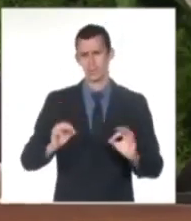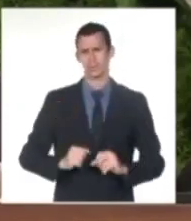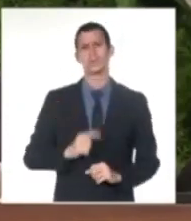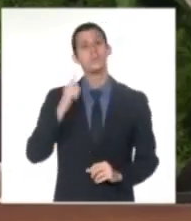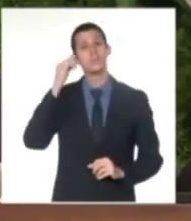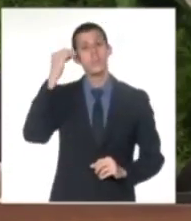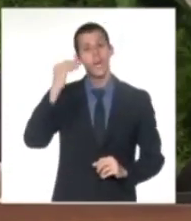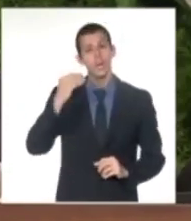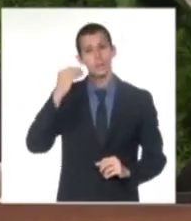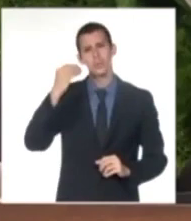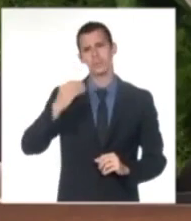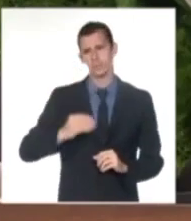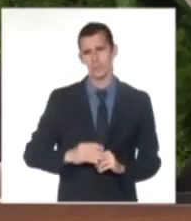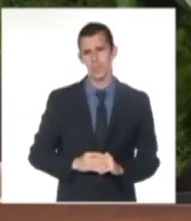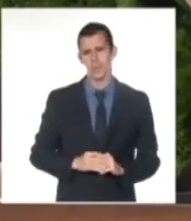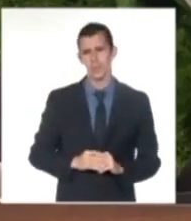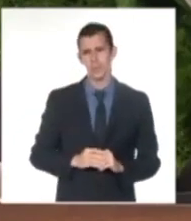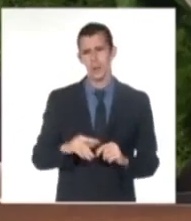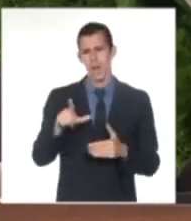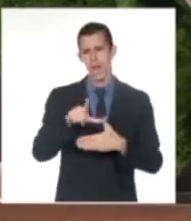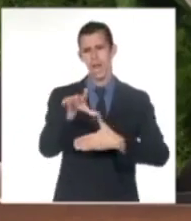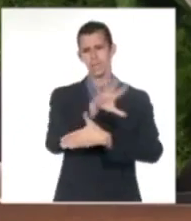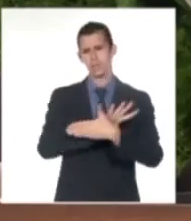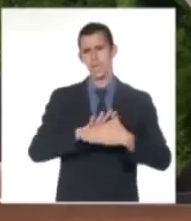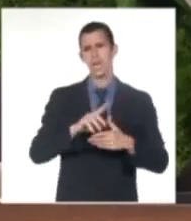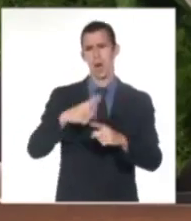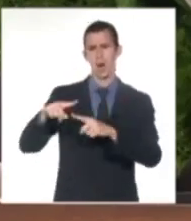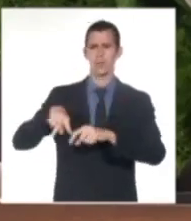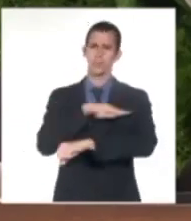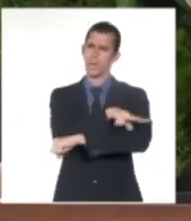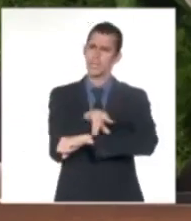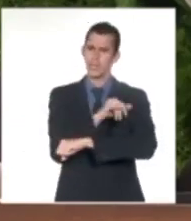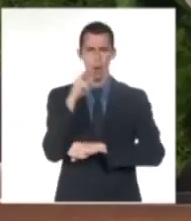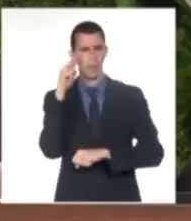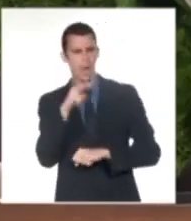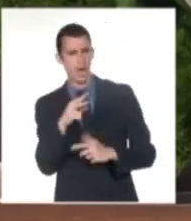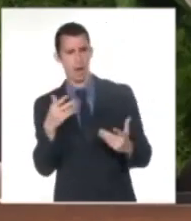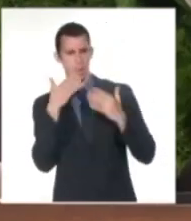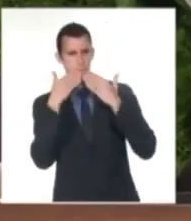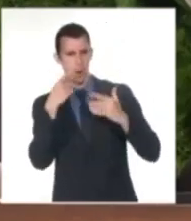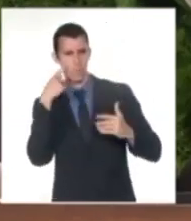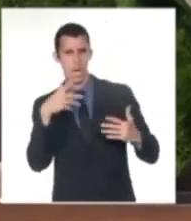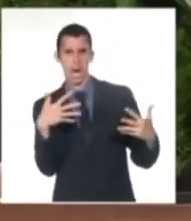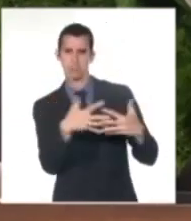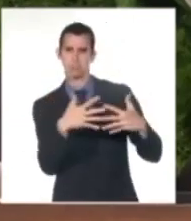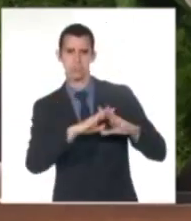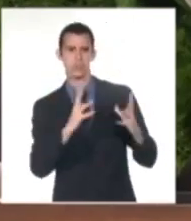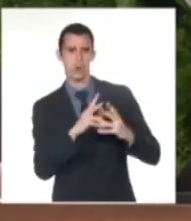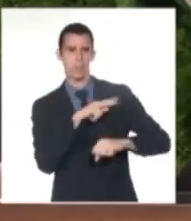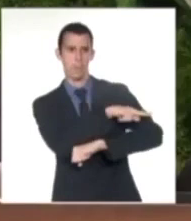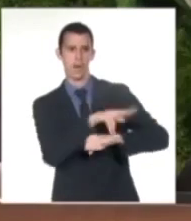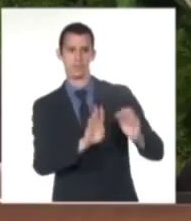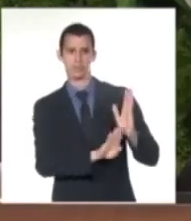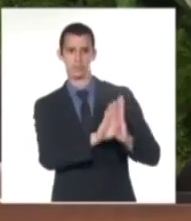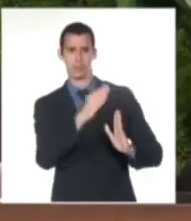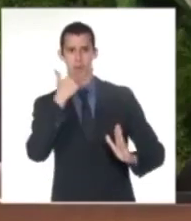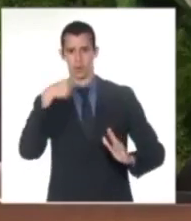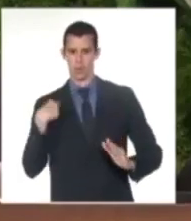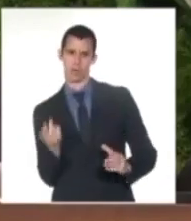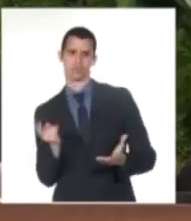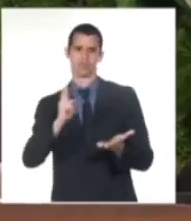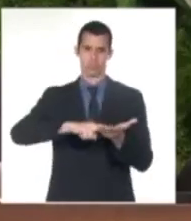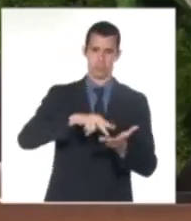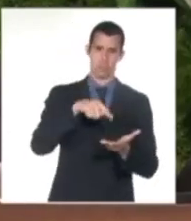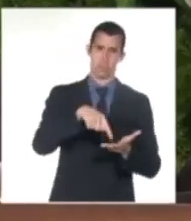pronto se extenderán hacia otros países de América Latina y el Caribe. Nuestro compromiso con una visión integradora y